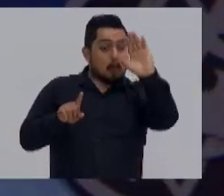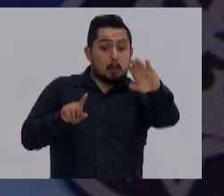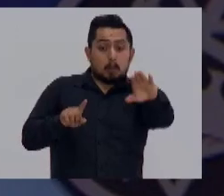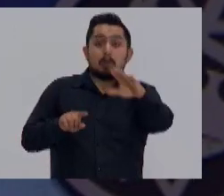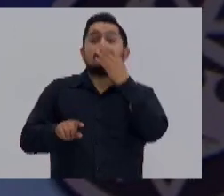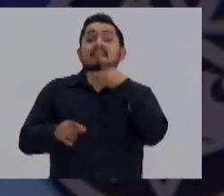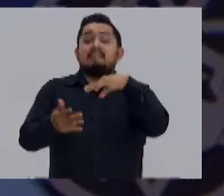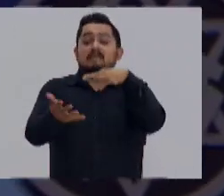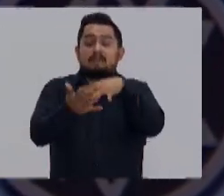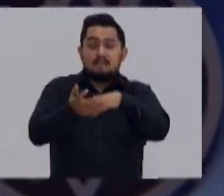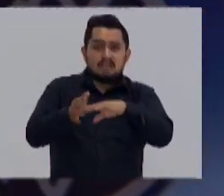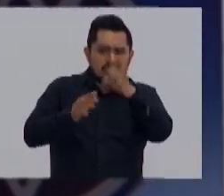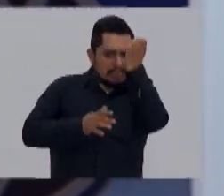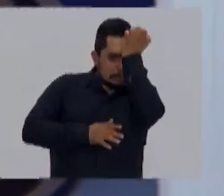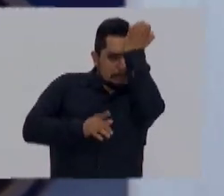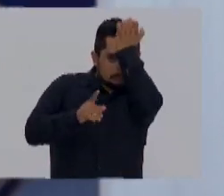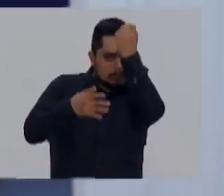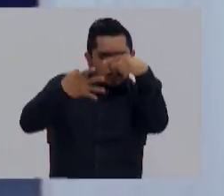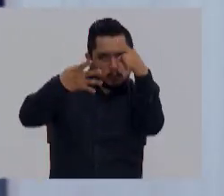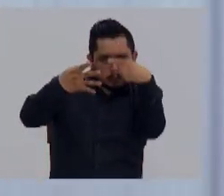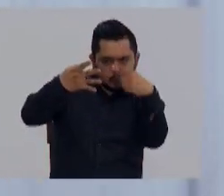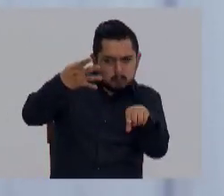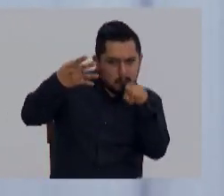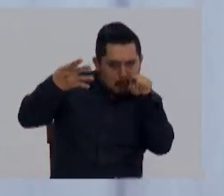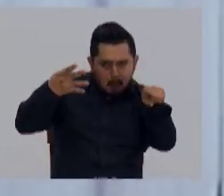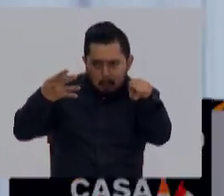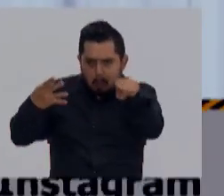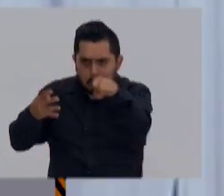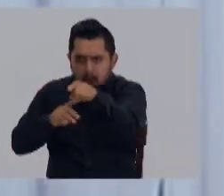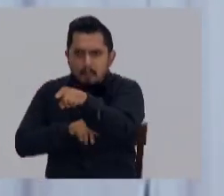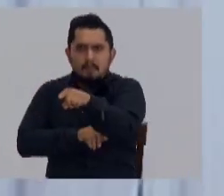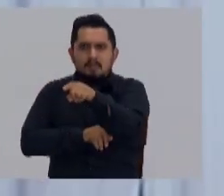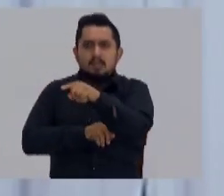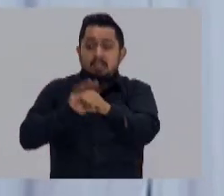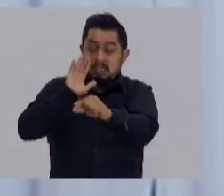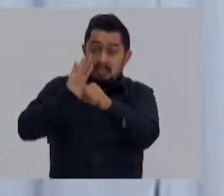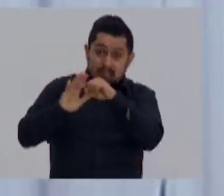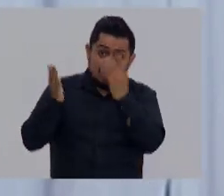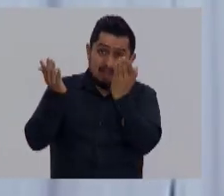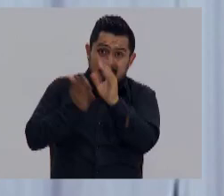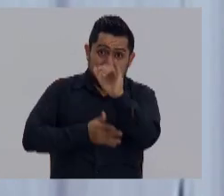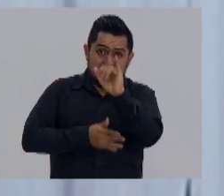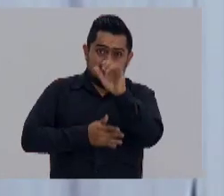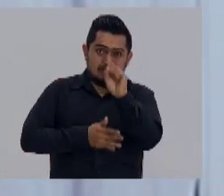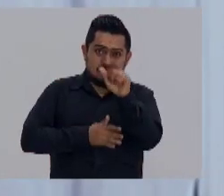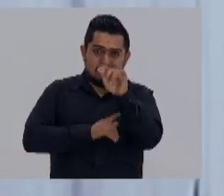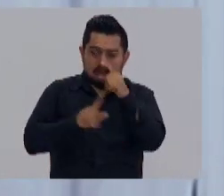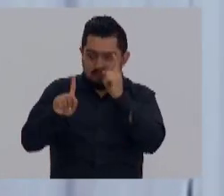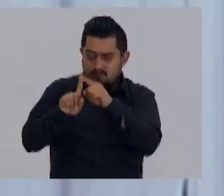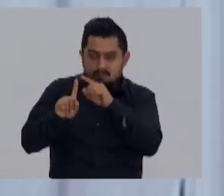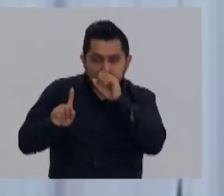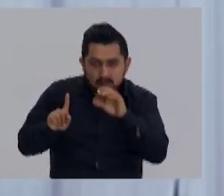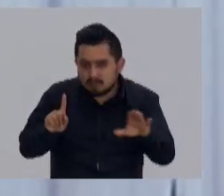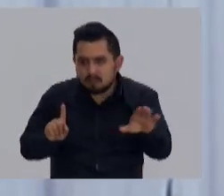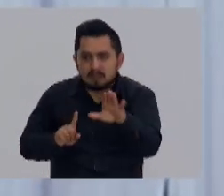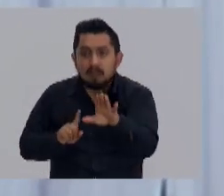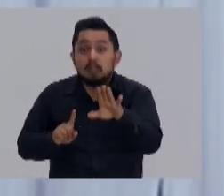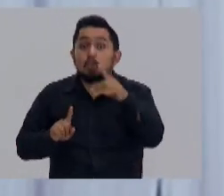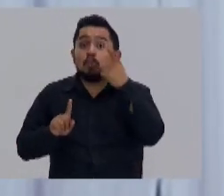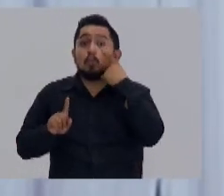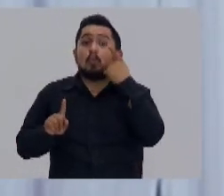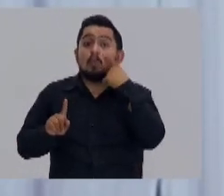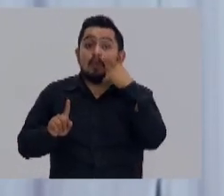de hacerles ver los errores. Pero hay mucho versículo en donde él anunció y dijo: he aquí, Viene